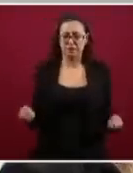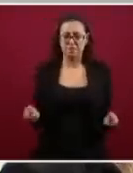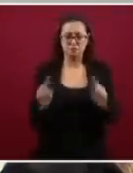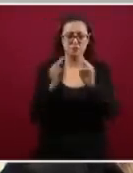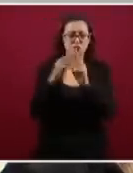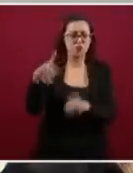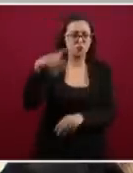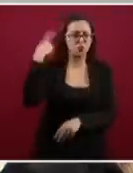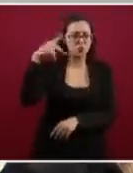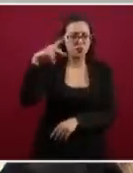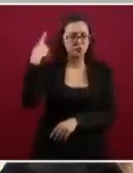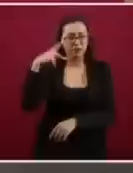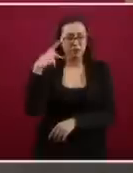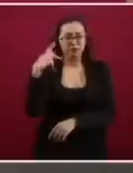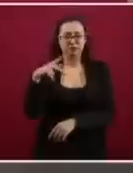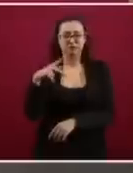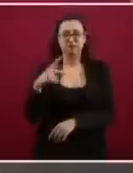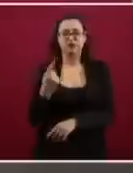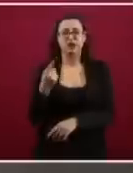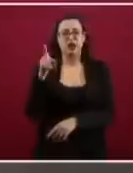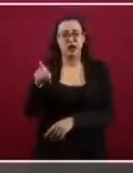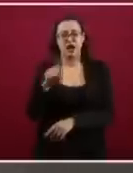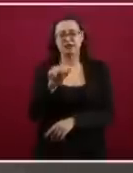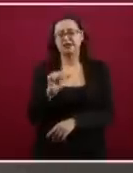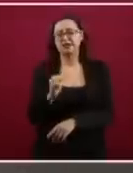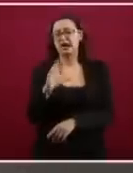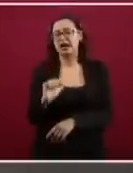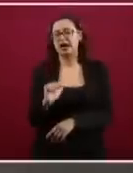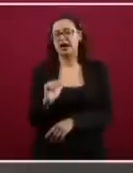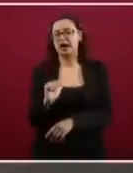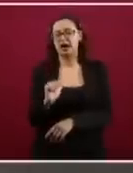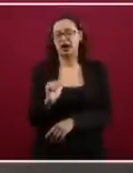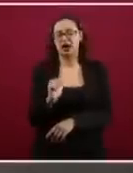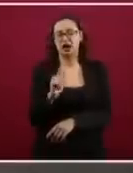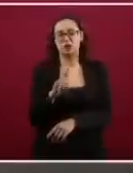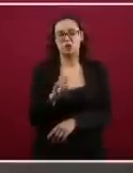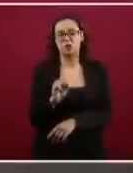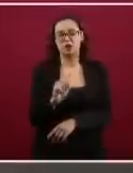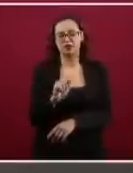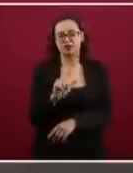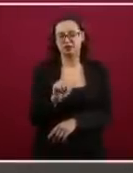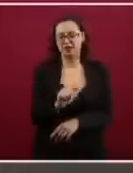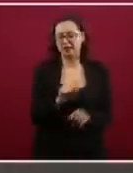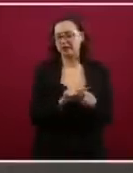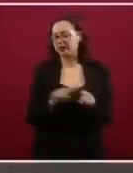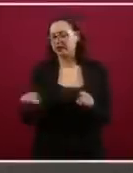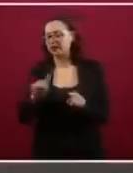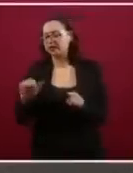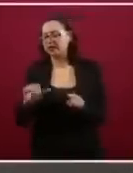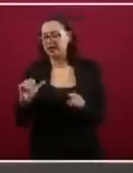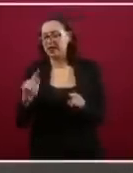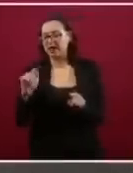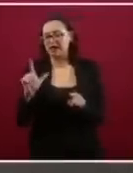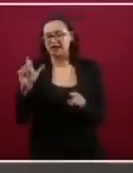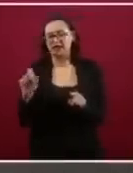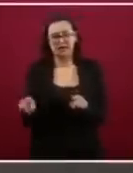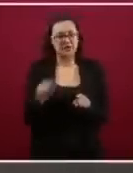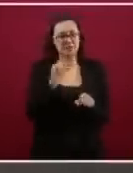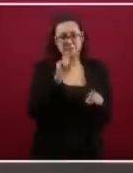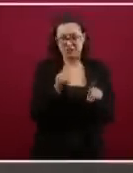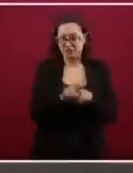Puebla, de Zacapuaxtla a Zacatlán, donde también